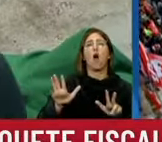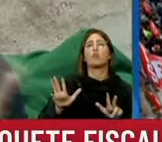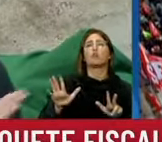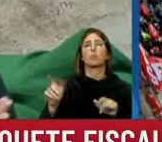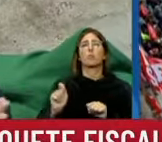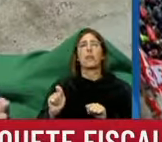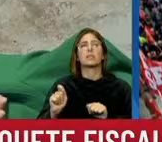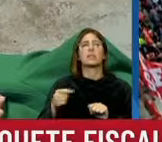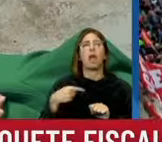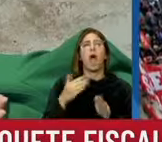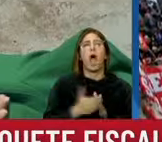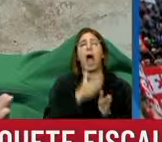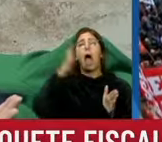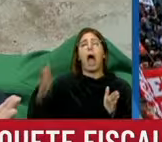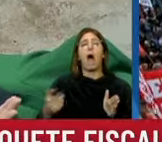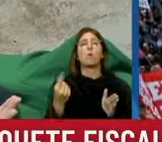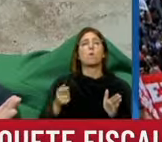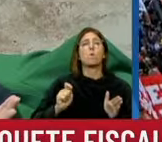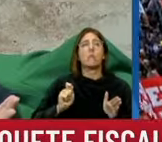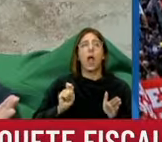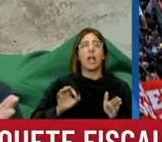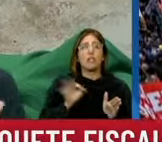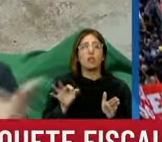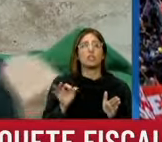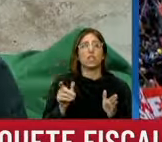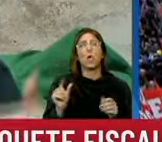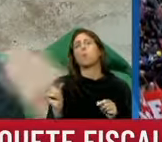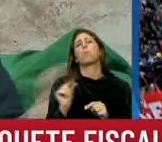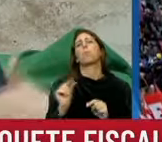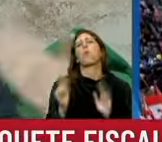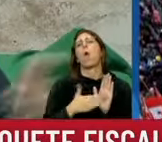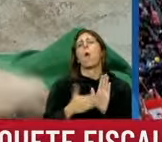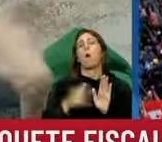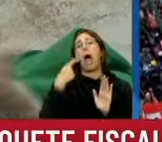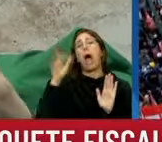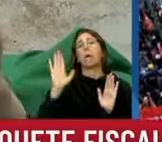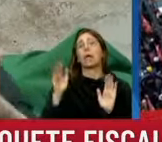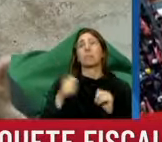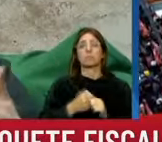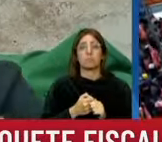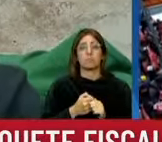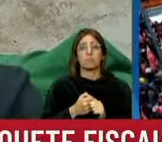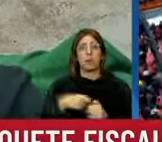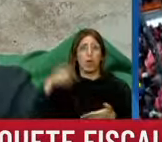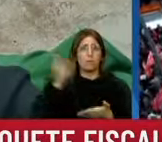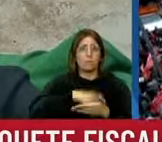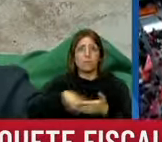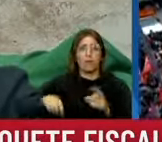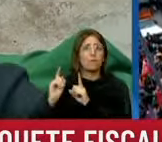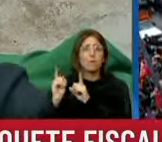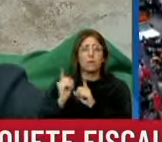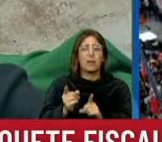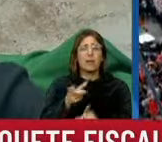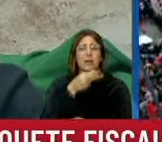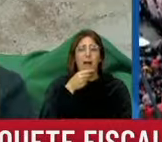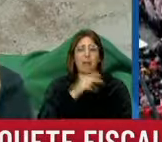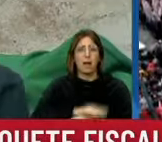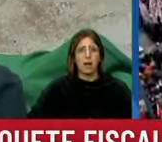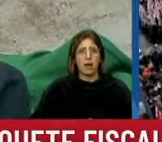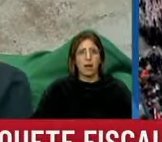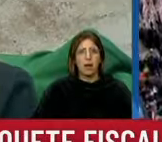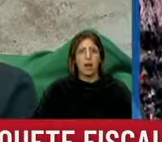es lo que pasó? Volvió Cristina, Alberto y Sergio Massa. Sí. Hablando... No la podés subir